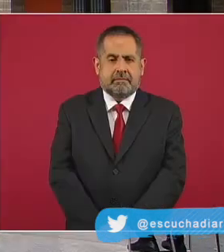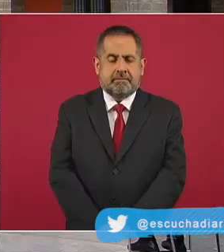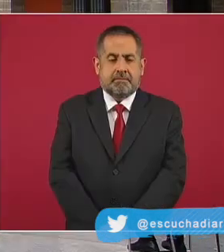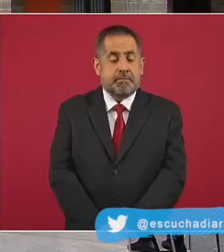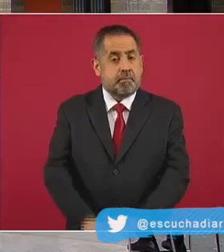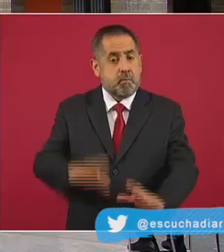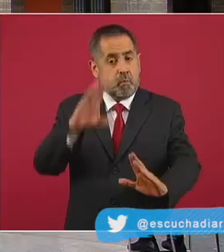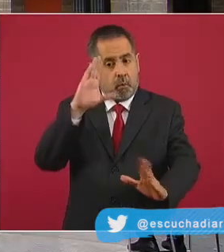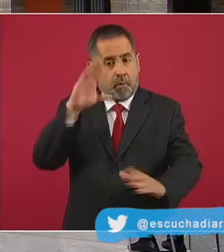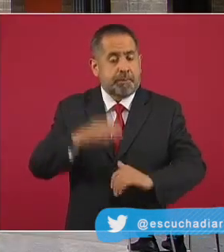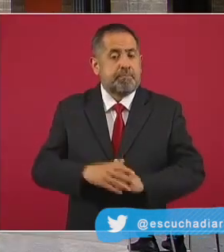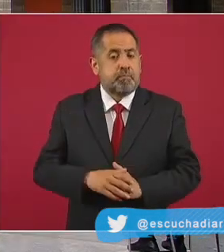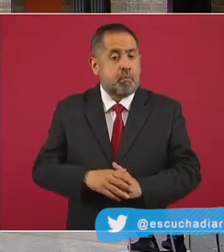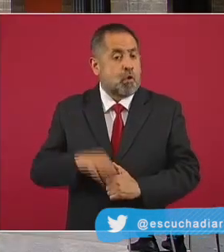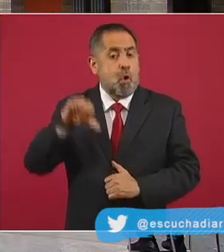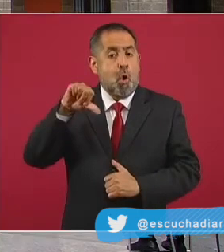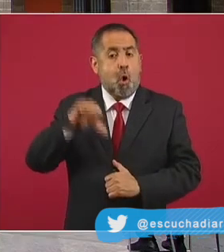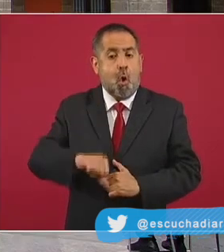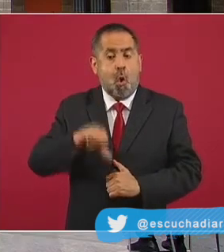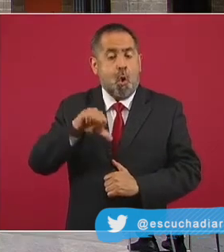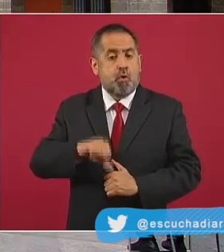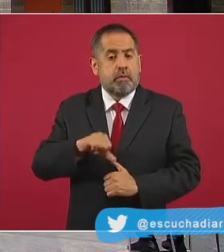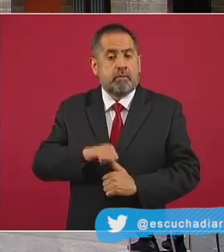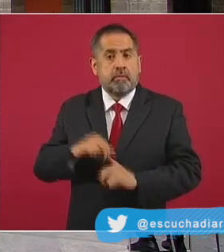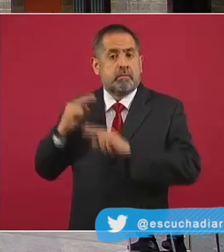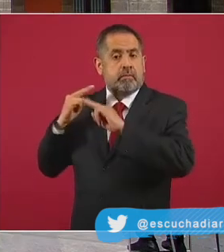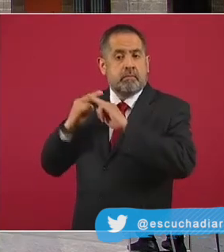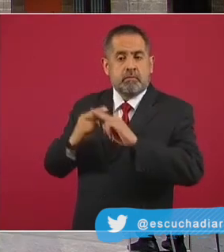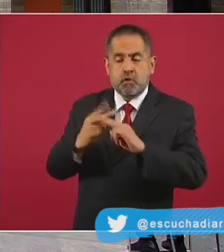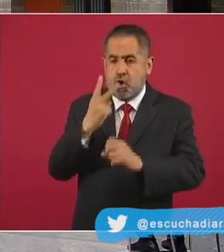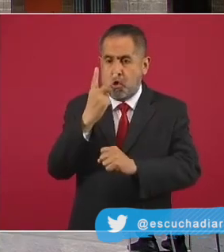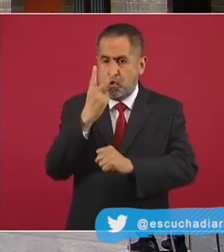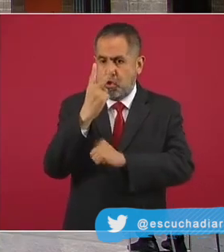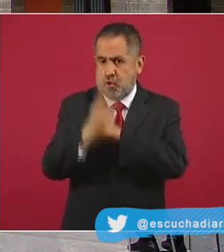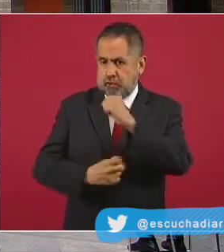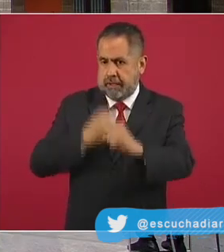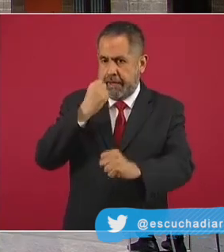hoy cuando cumplimos 2 años de gobierno,